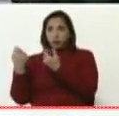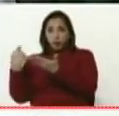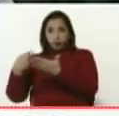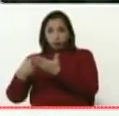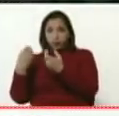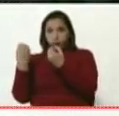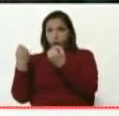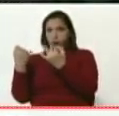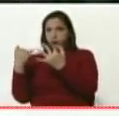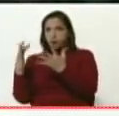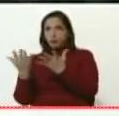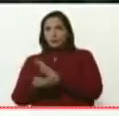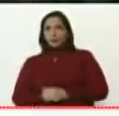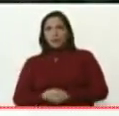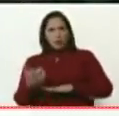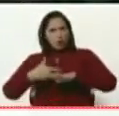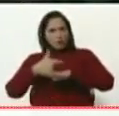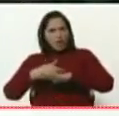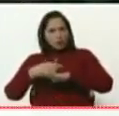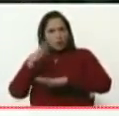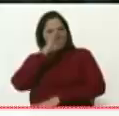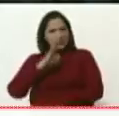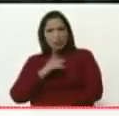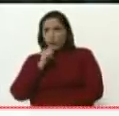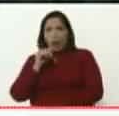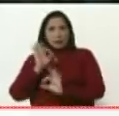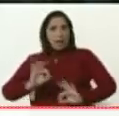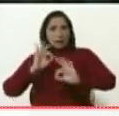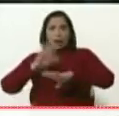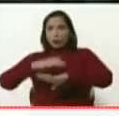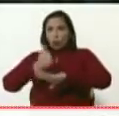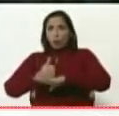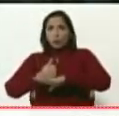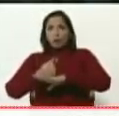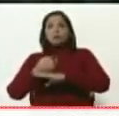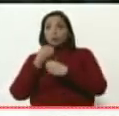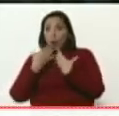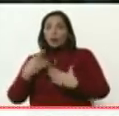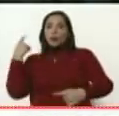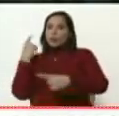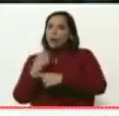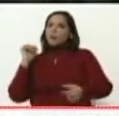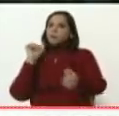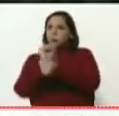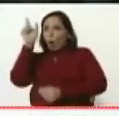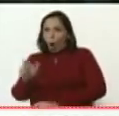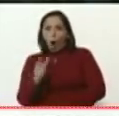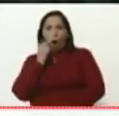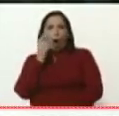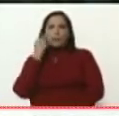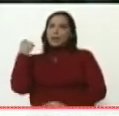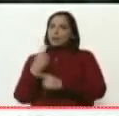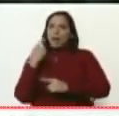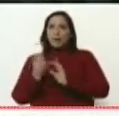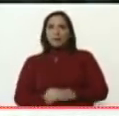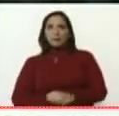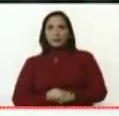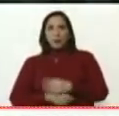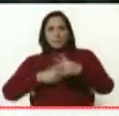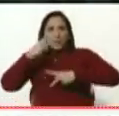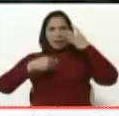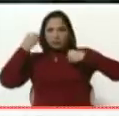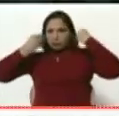¿El gobierno de Brasil no tiene nada que ver? Pues detenga y entréguenos a Toñito Fernández, que desde Manaos y desde Pacaraima planifica las